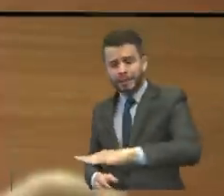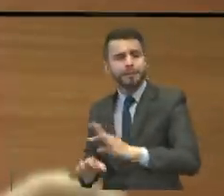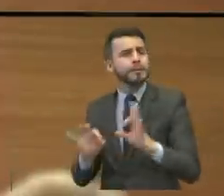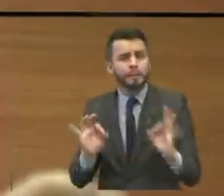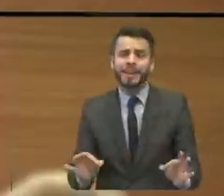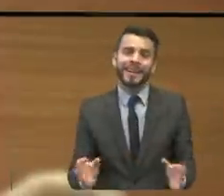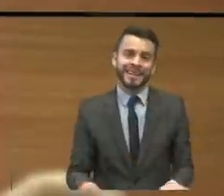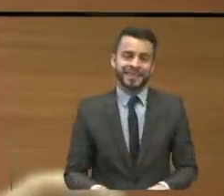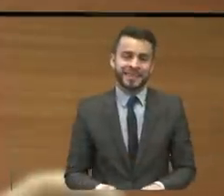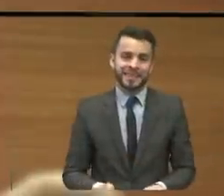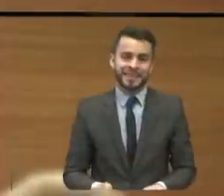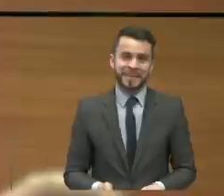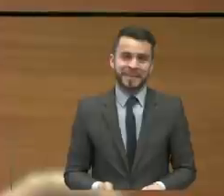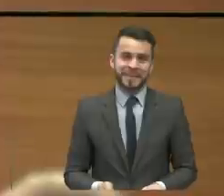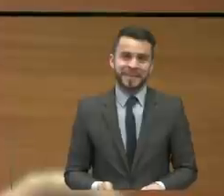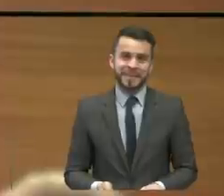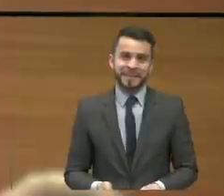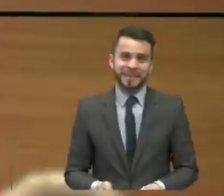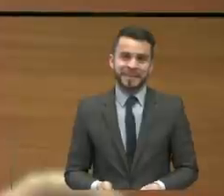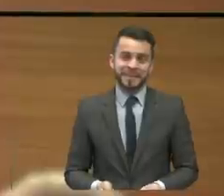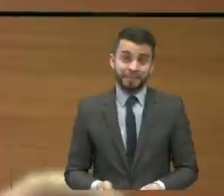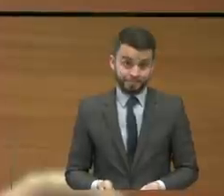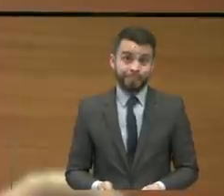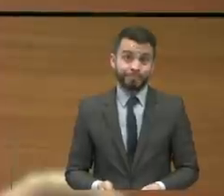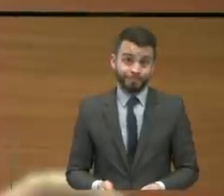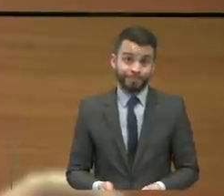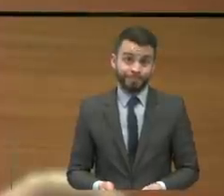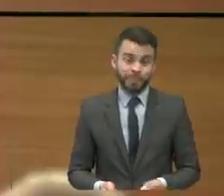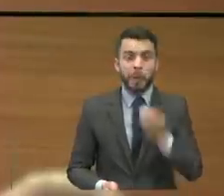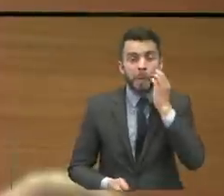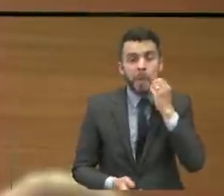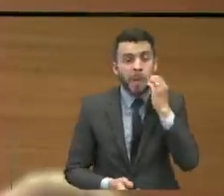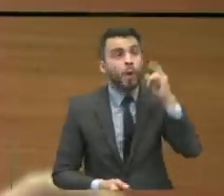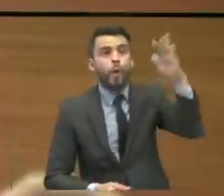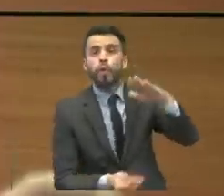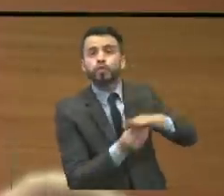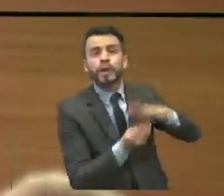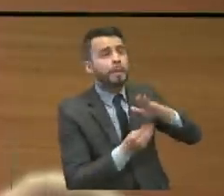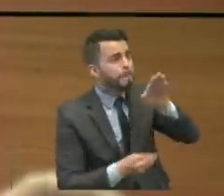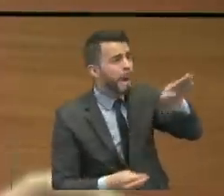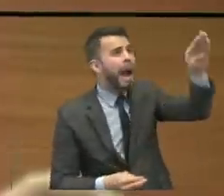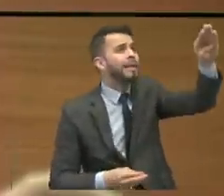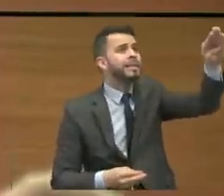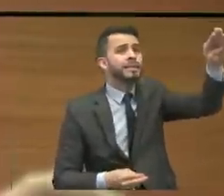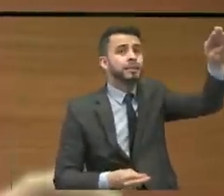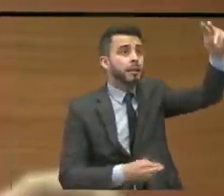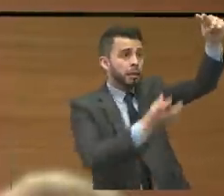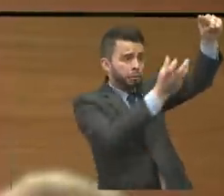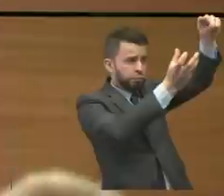Séptima va a bajar a los ciudadanos de la parte alta de Usaquén en un cable